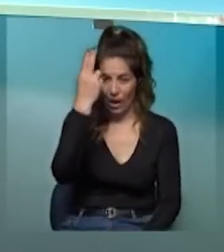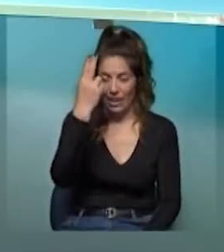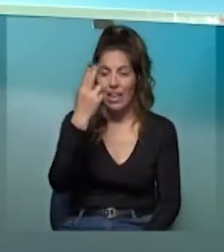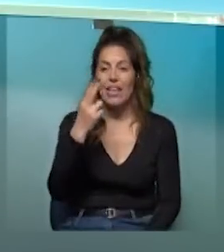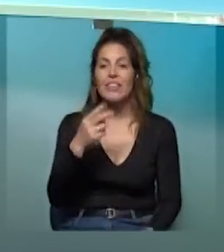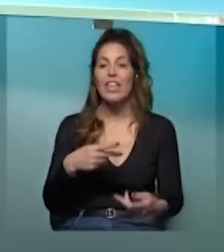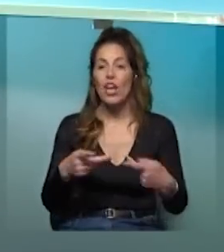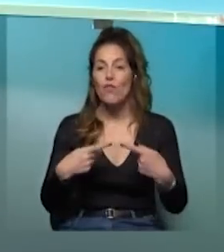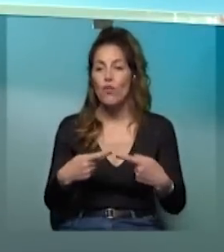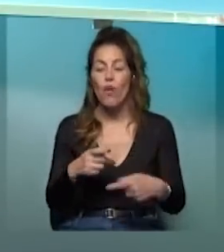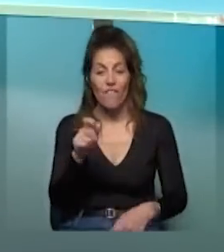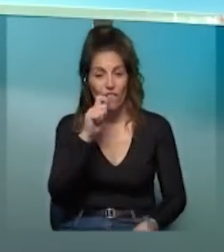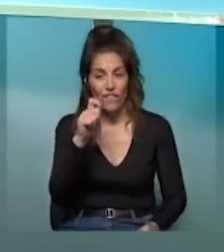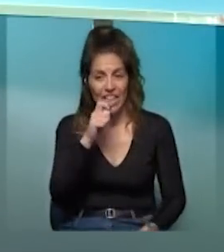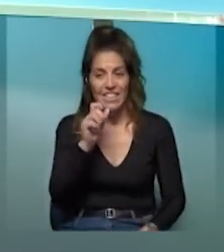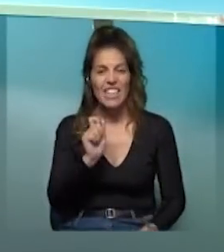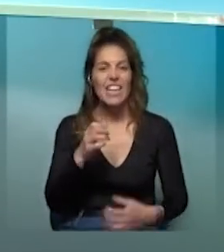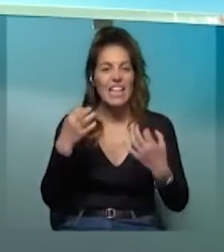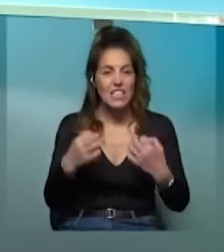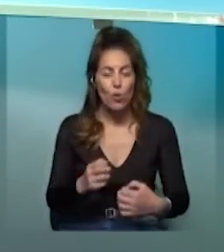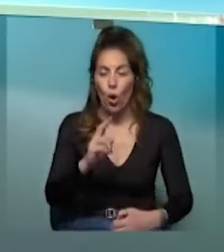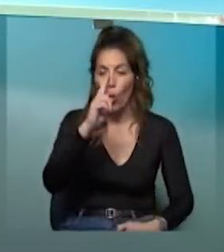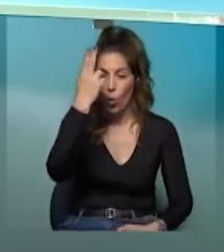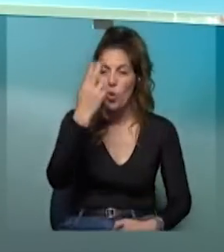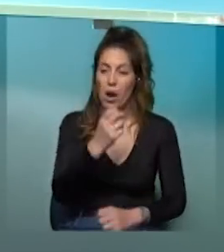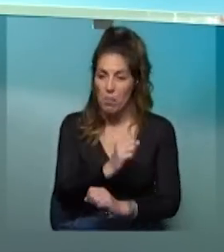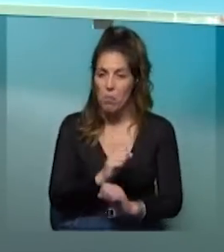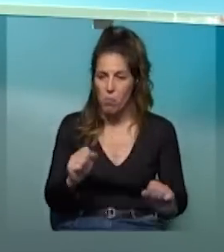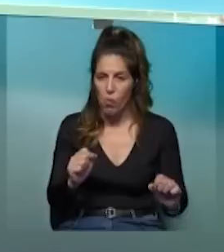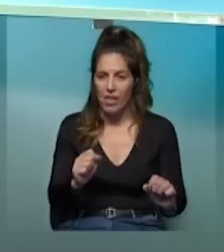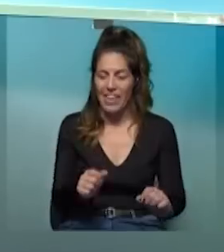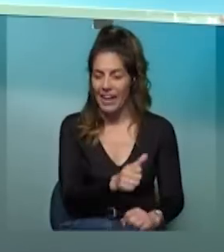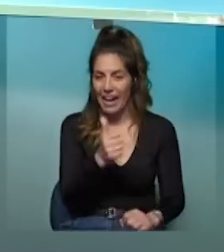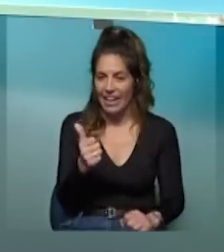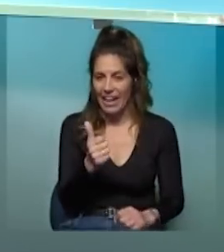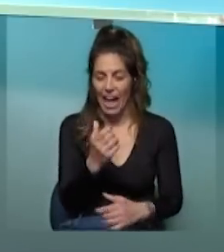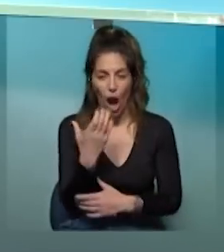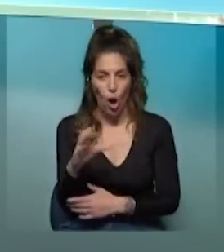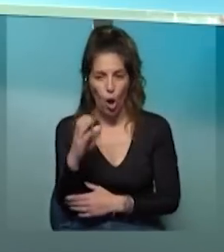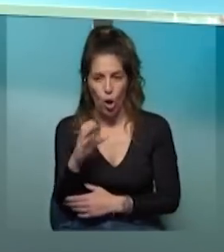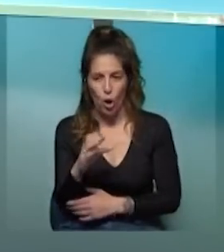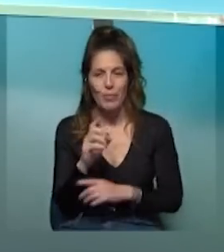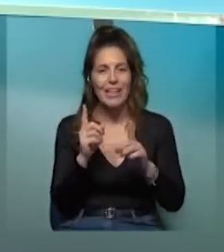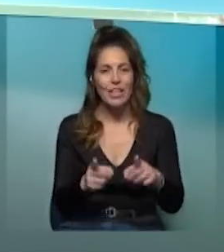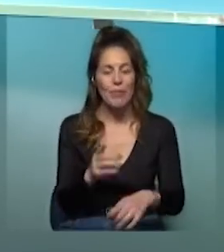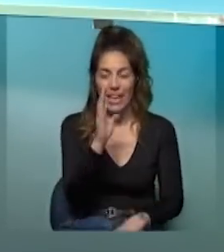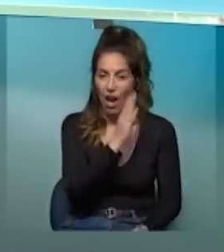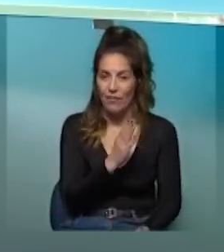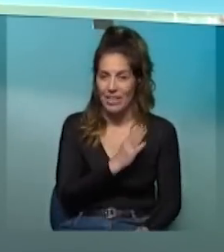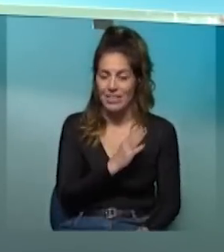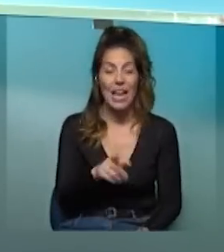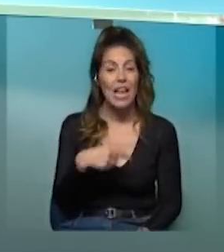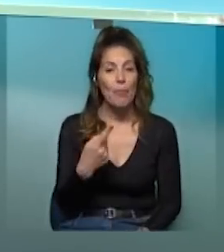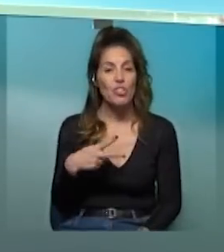Marcelo bielza quien aseguró que Uruguay está en condiciones de ganarle a Colombia y también a Brasil en la